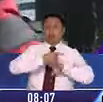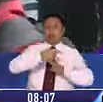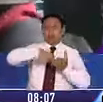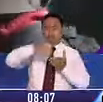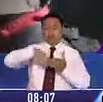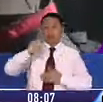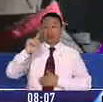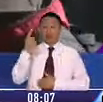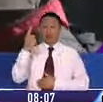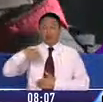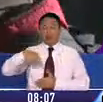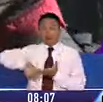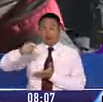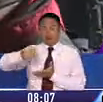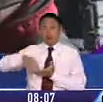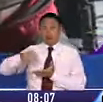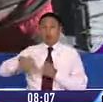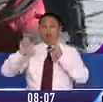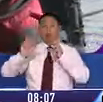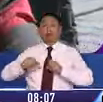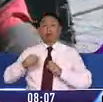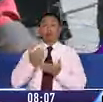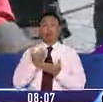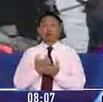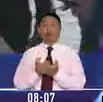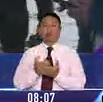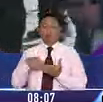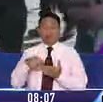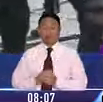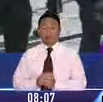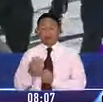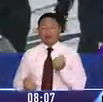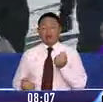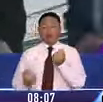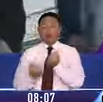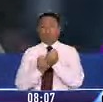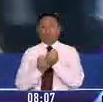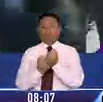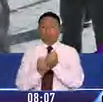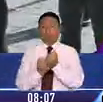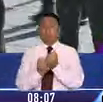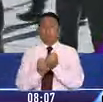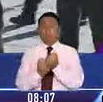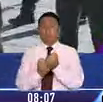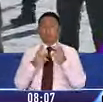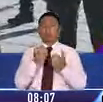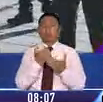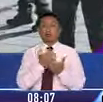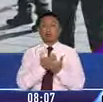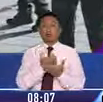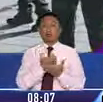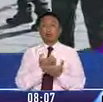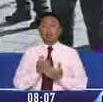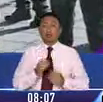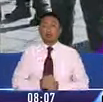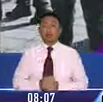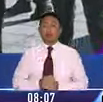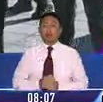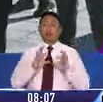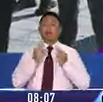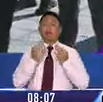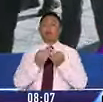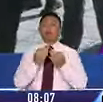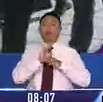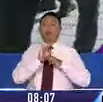sido suscrito en materia económica para fortalecer la economía de las familias,